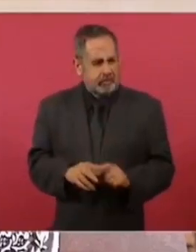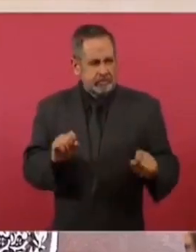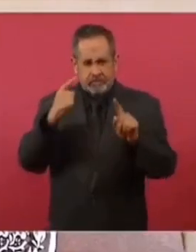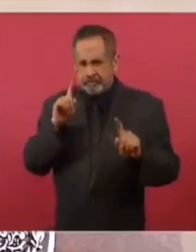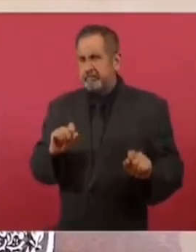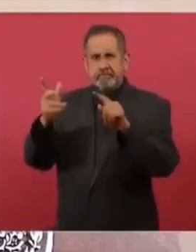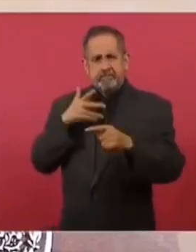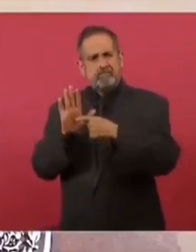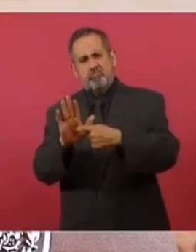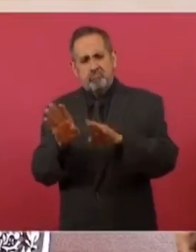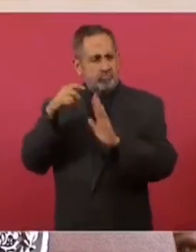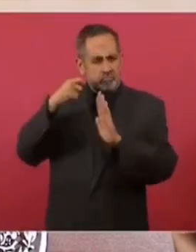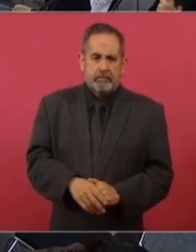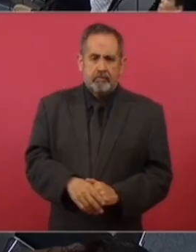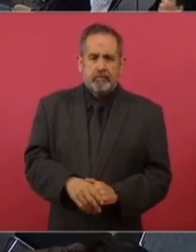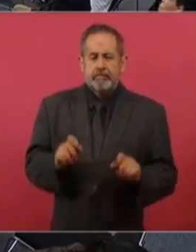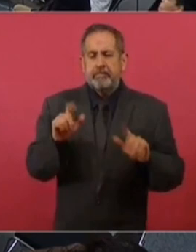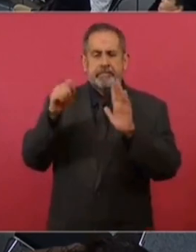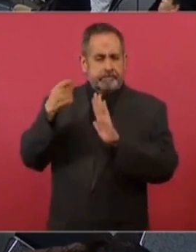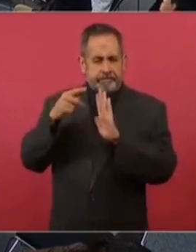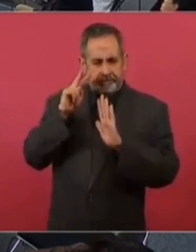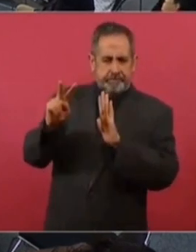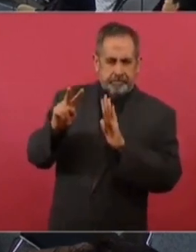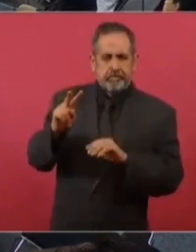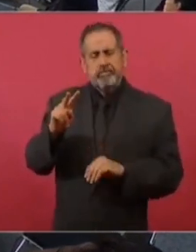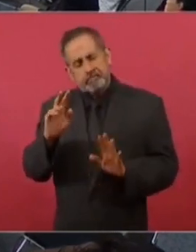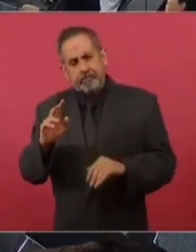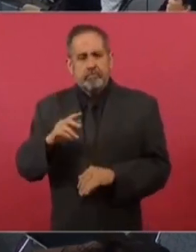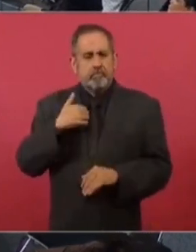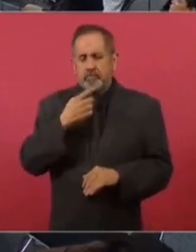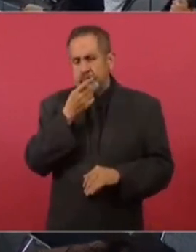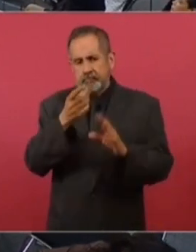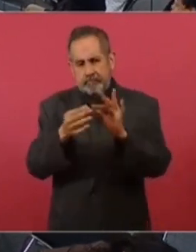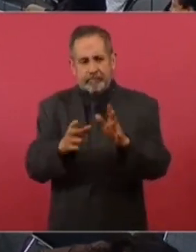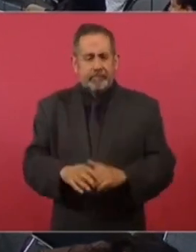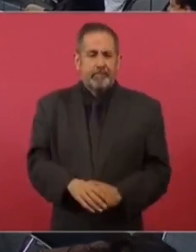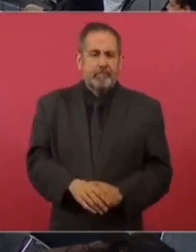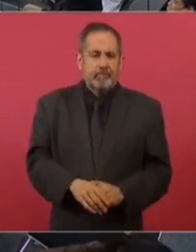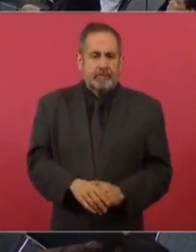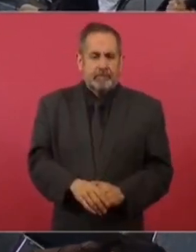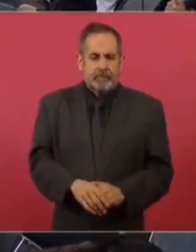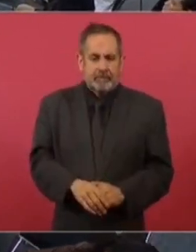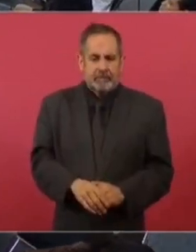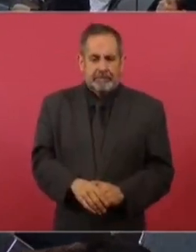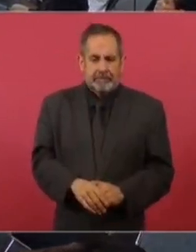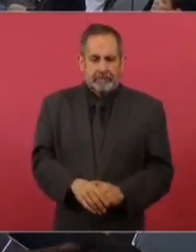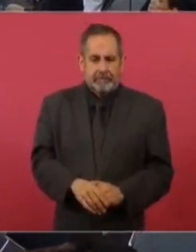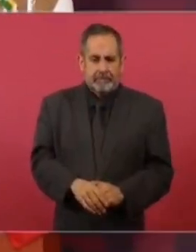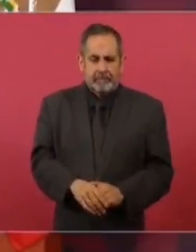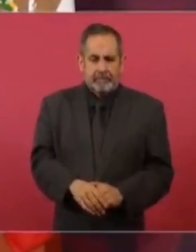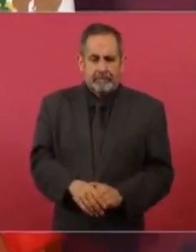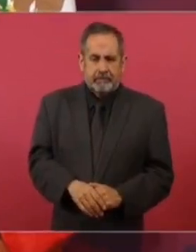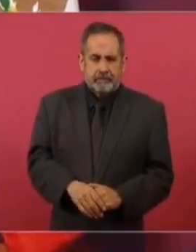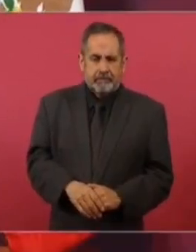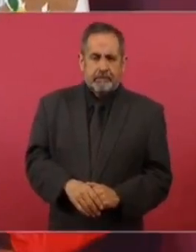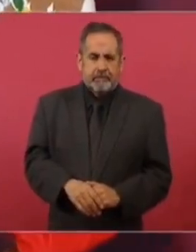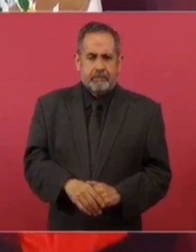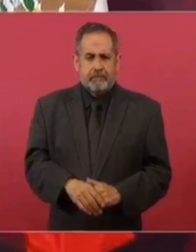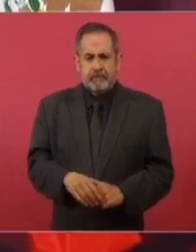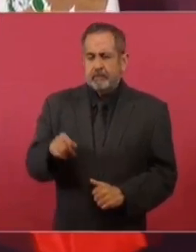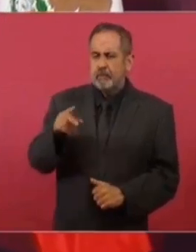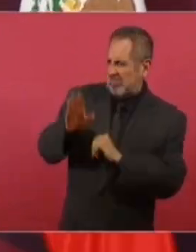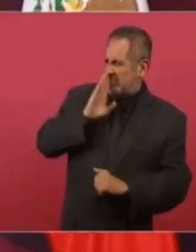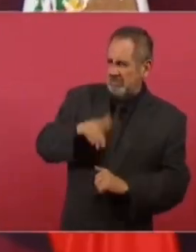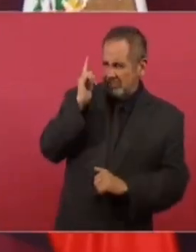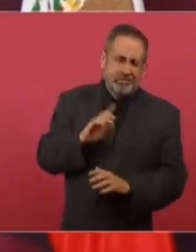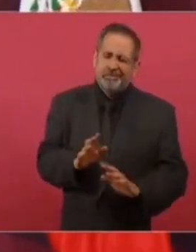tienes, que lo pongas. ¡Producción! Y yo lo que quiero decir es de que no debemos desearle